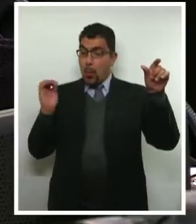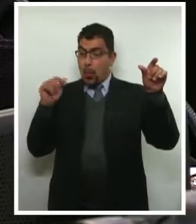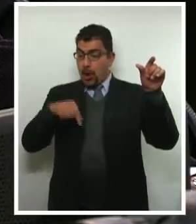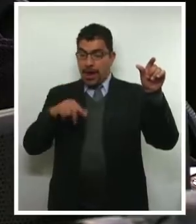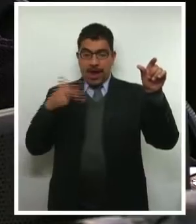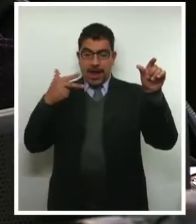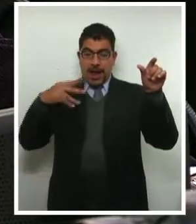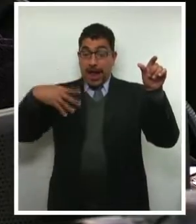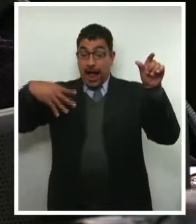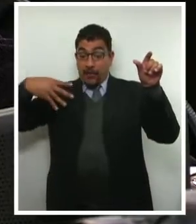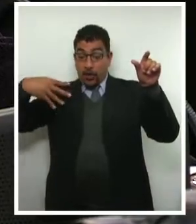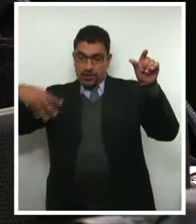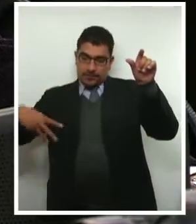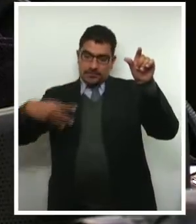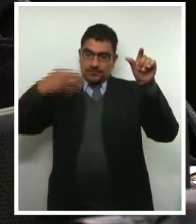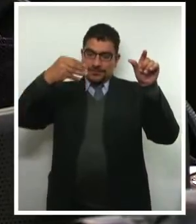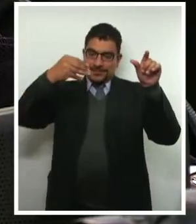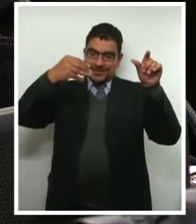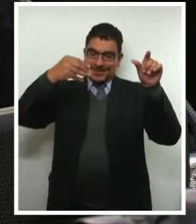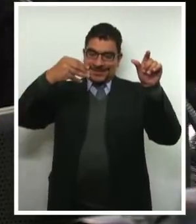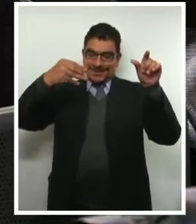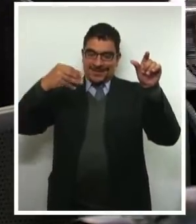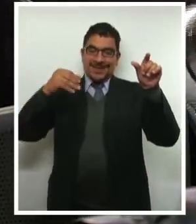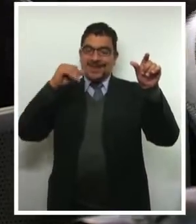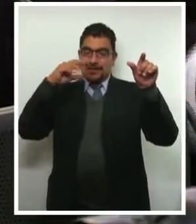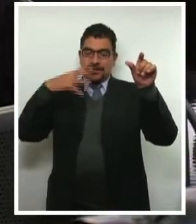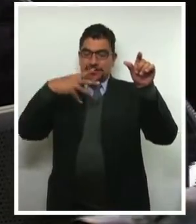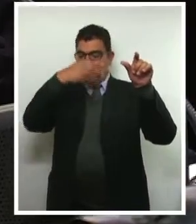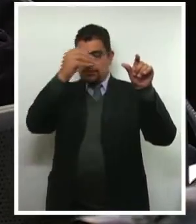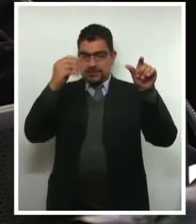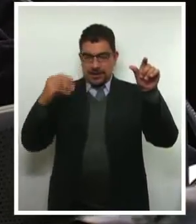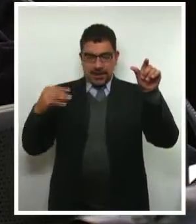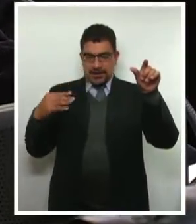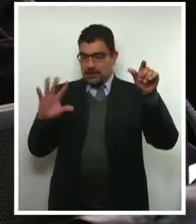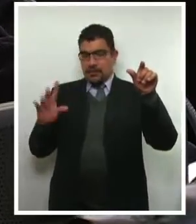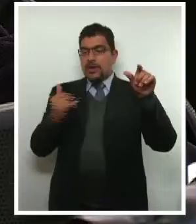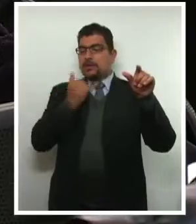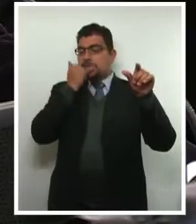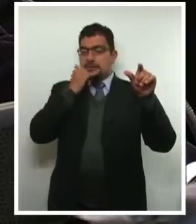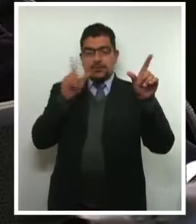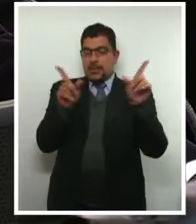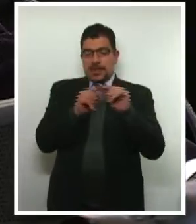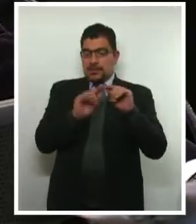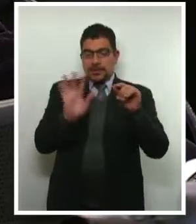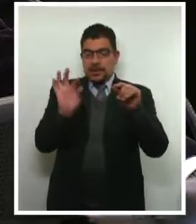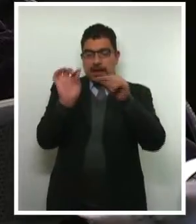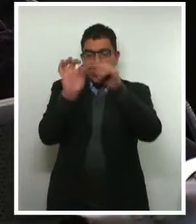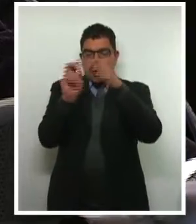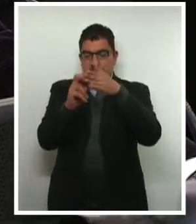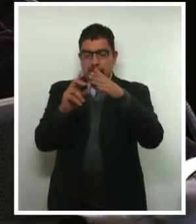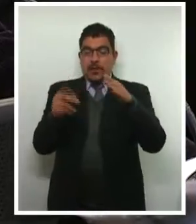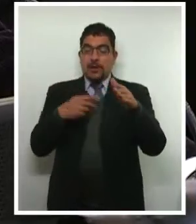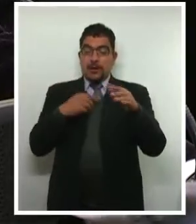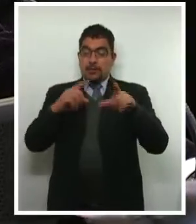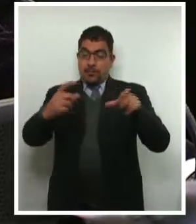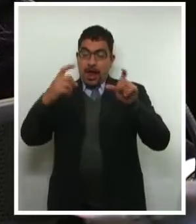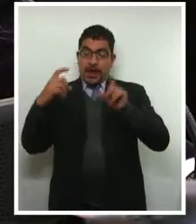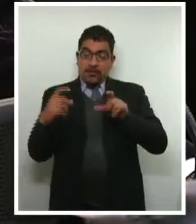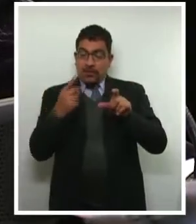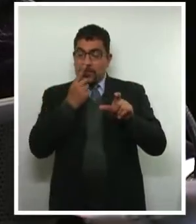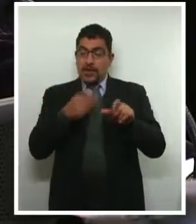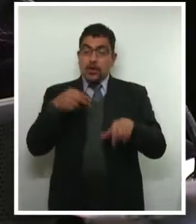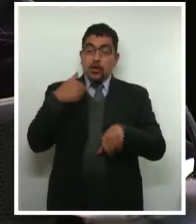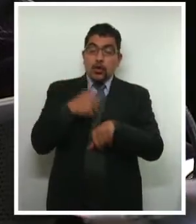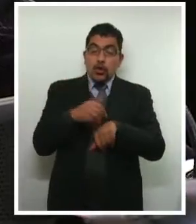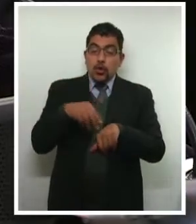14 pasa a ser 13 y desaparece el 14. Es un asunto de un error y en lugar de párrafo tendría que decir